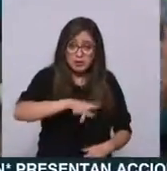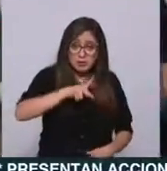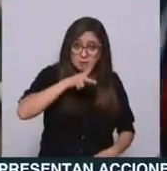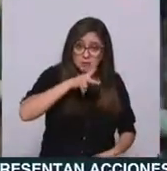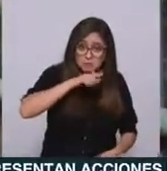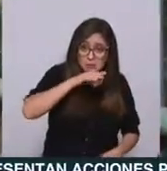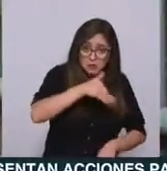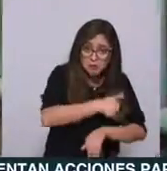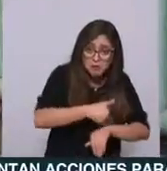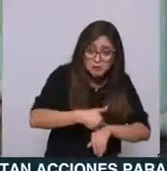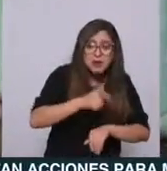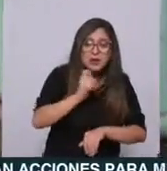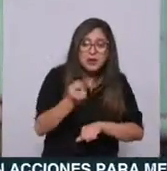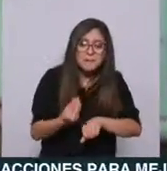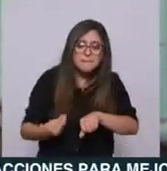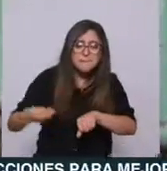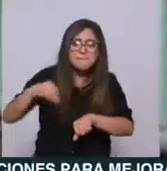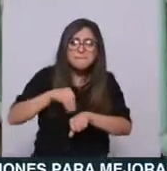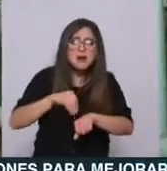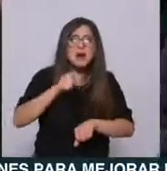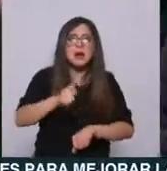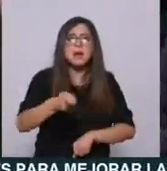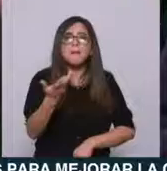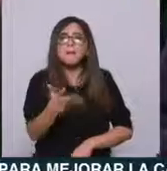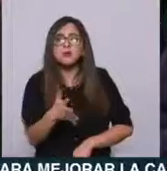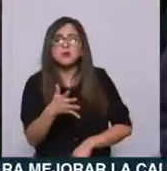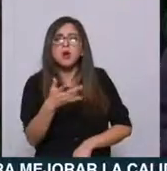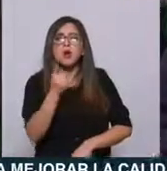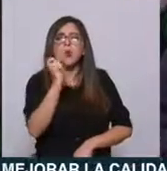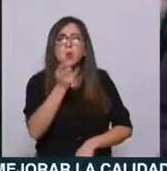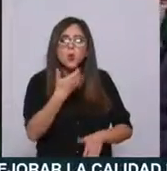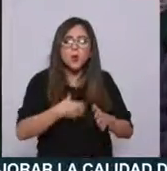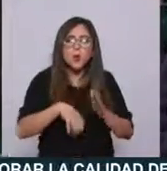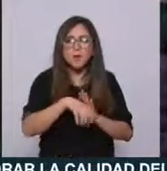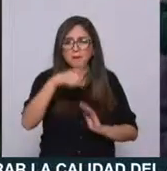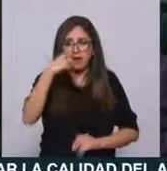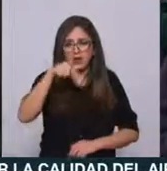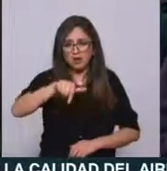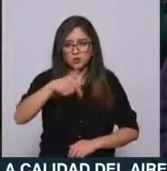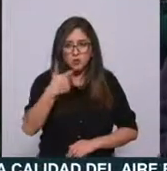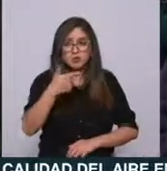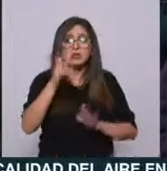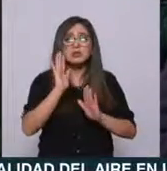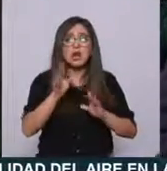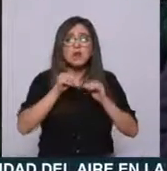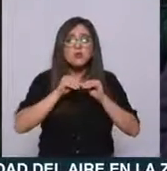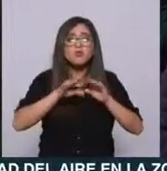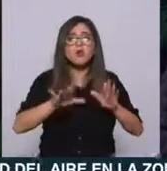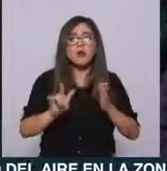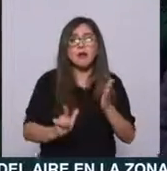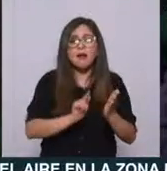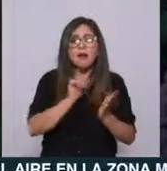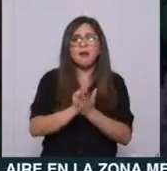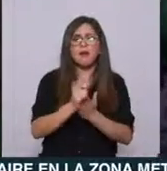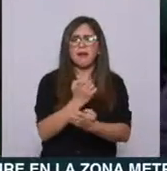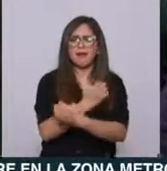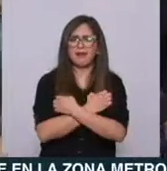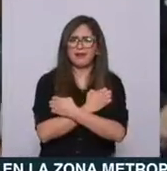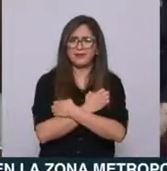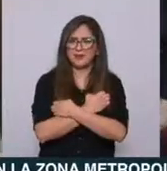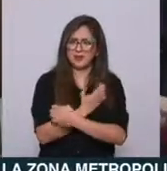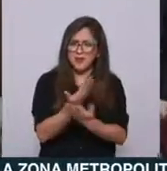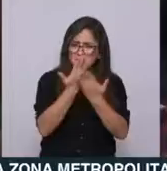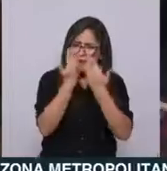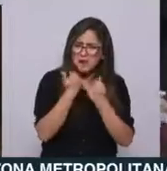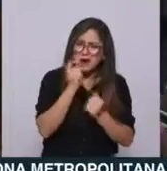esa frasecita que agregaron al cuarto para las 12 cuando se aprobó la reciente reforma educativa. No estaba en los contenidos,